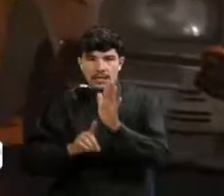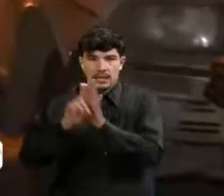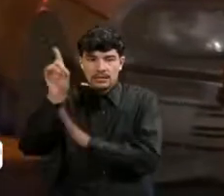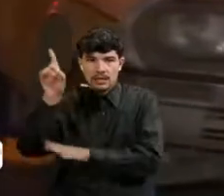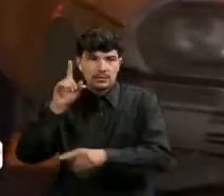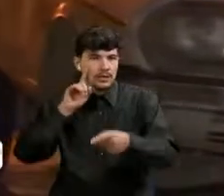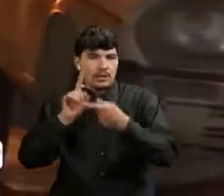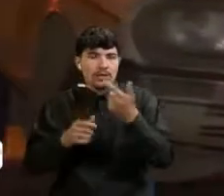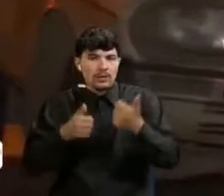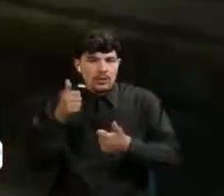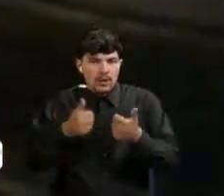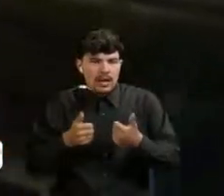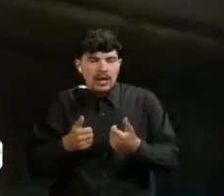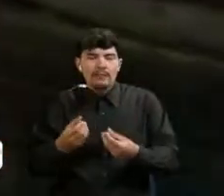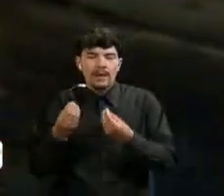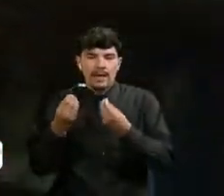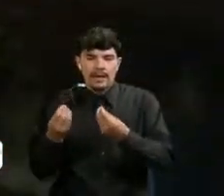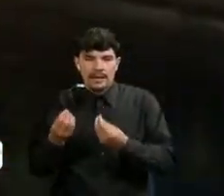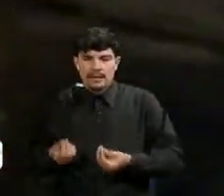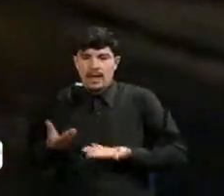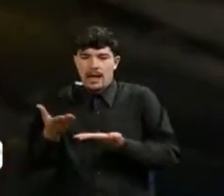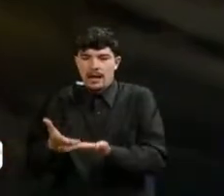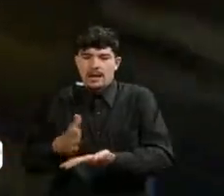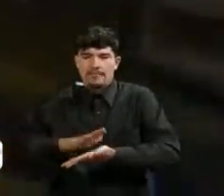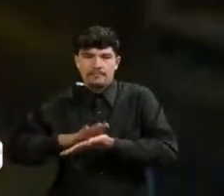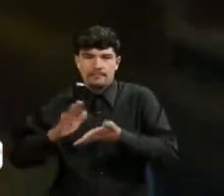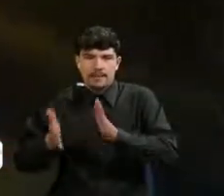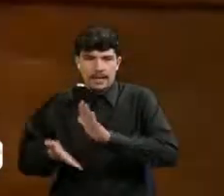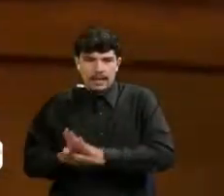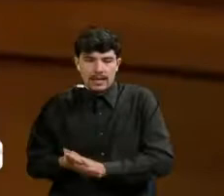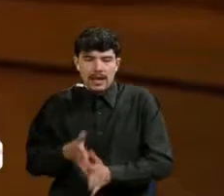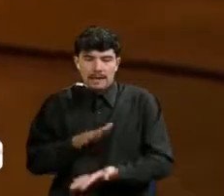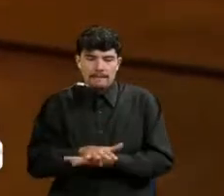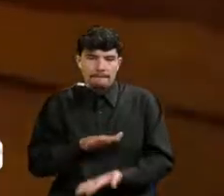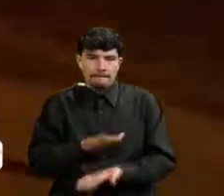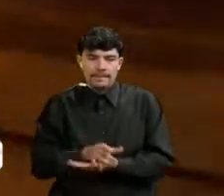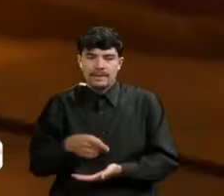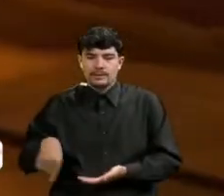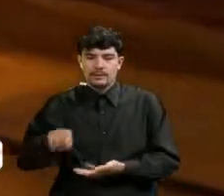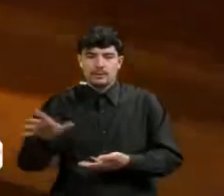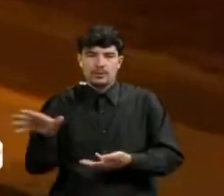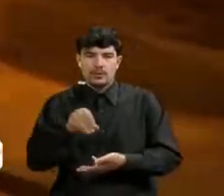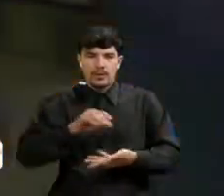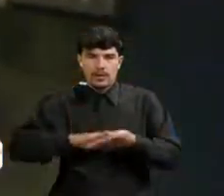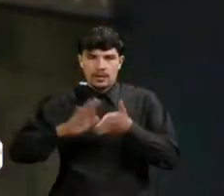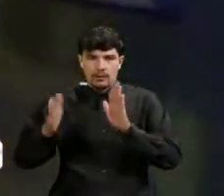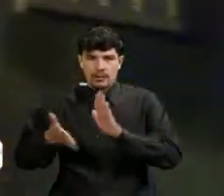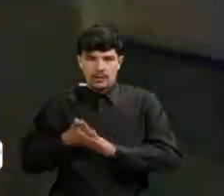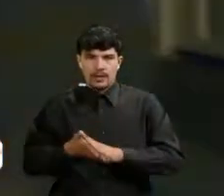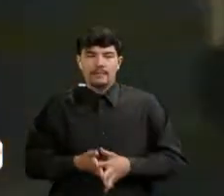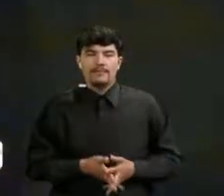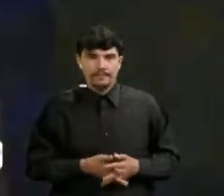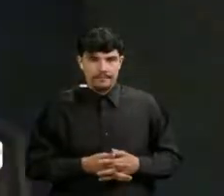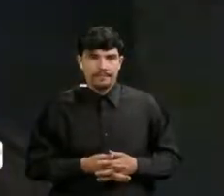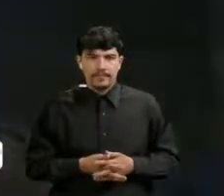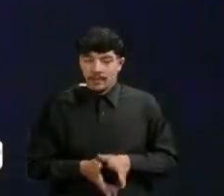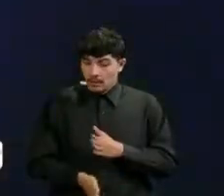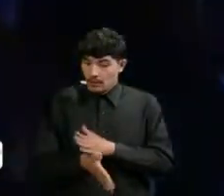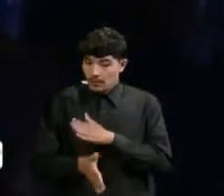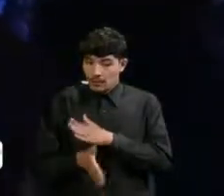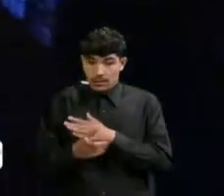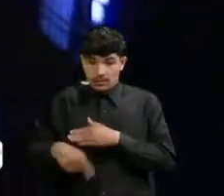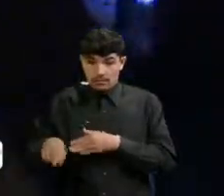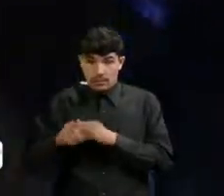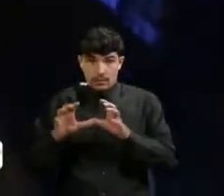pro de preservar la paz y la calma de los habitantes de nuestra ciudad y por supuesto de nuestro país y continuarán en su